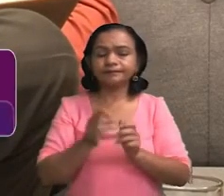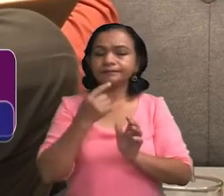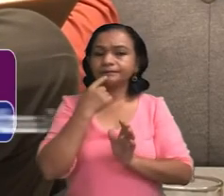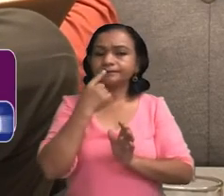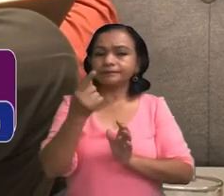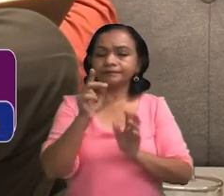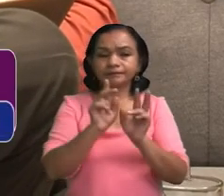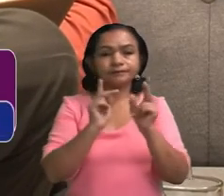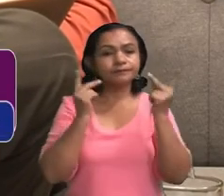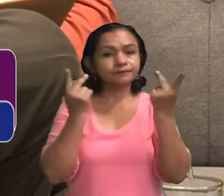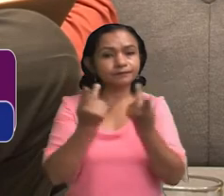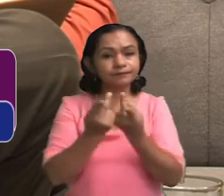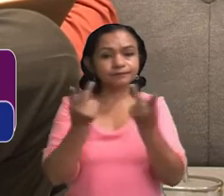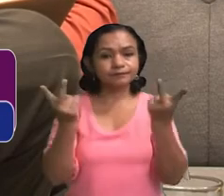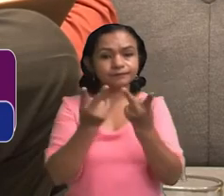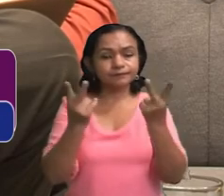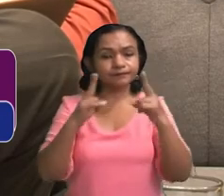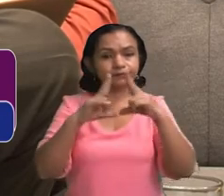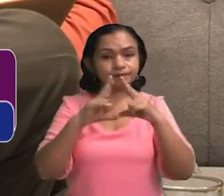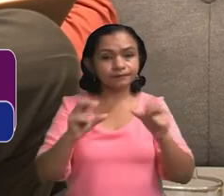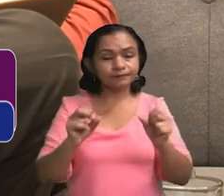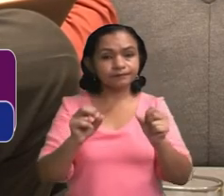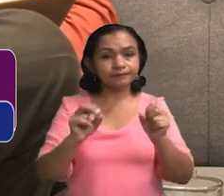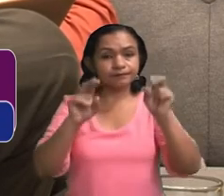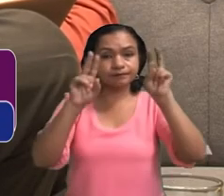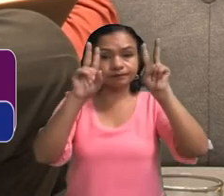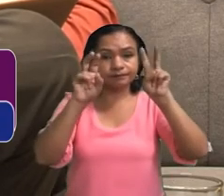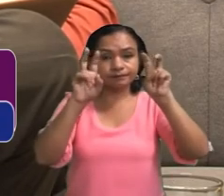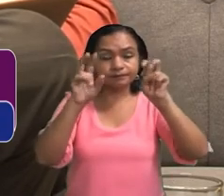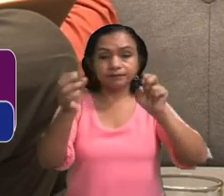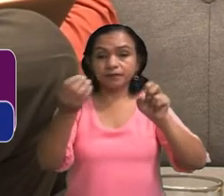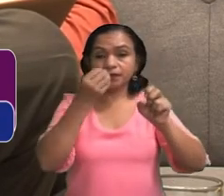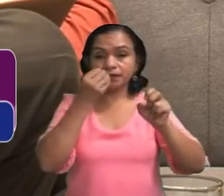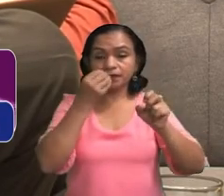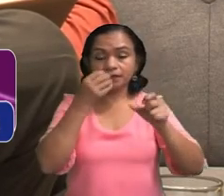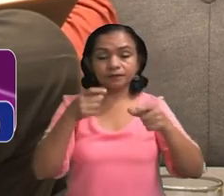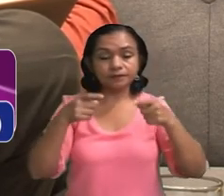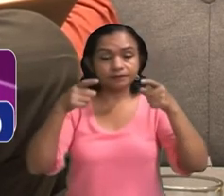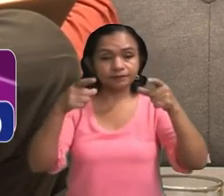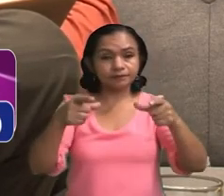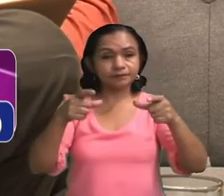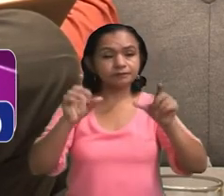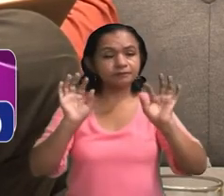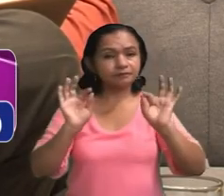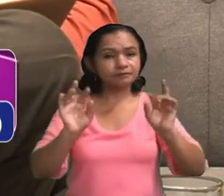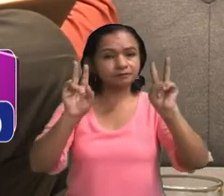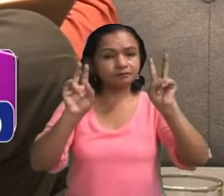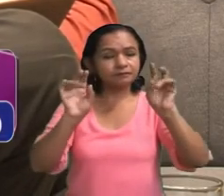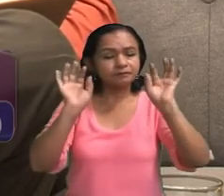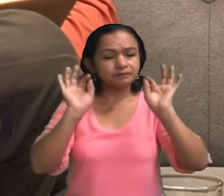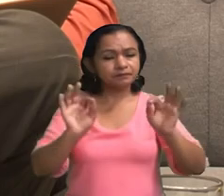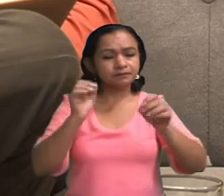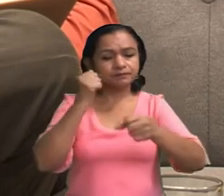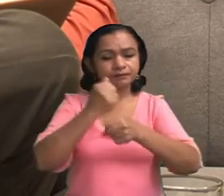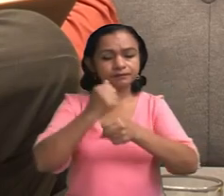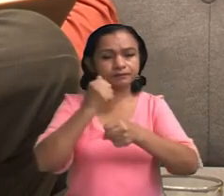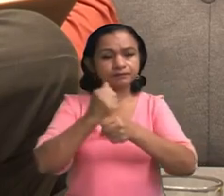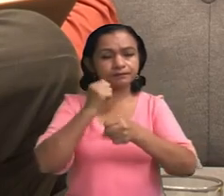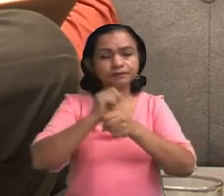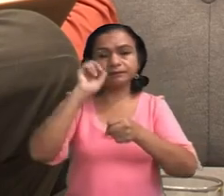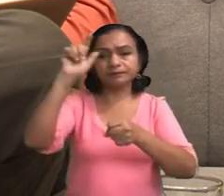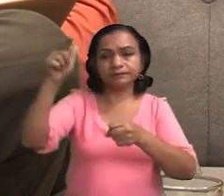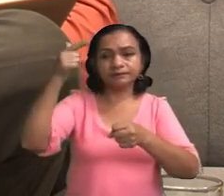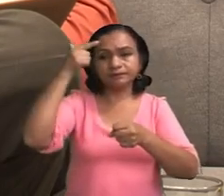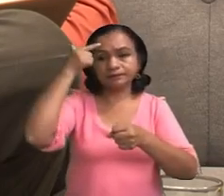asegurarle a la población nicaragüense que en el tema de seguridad y soberanía alimentaria viene trabajando nuestro